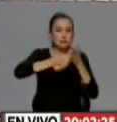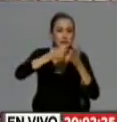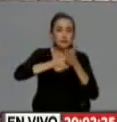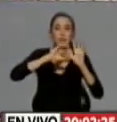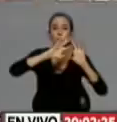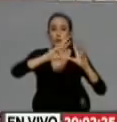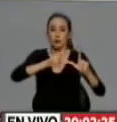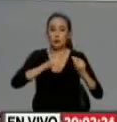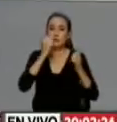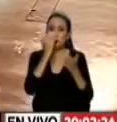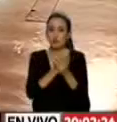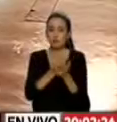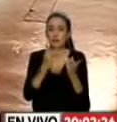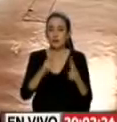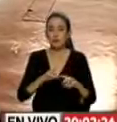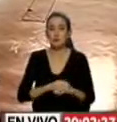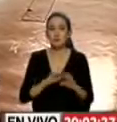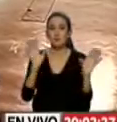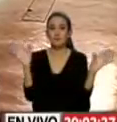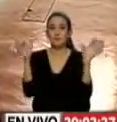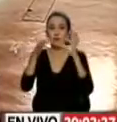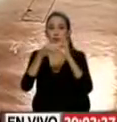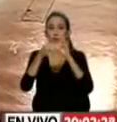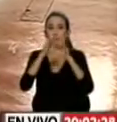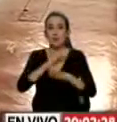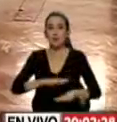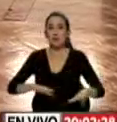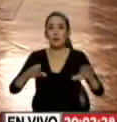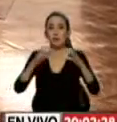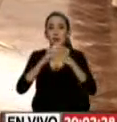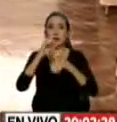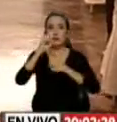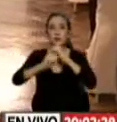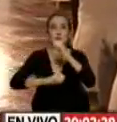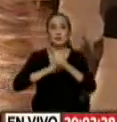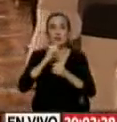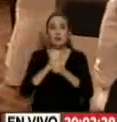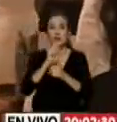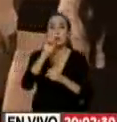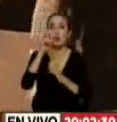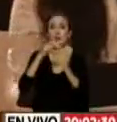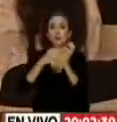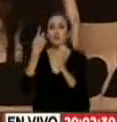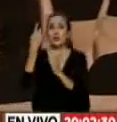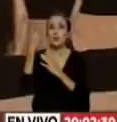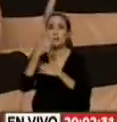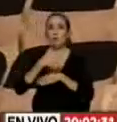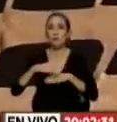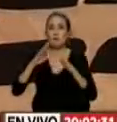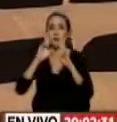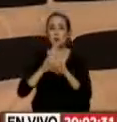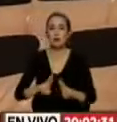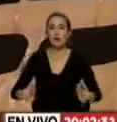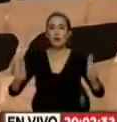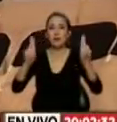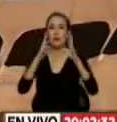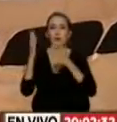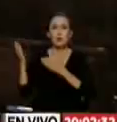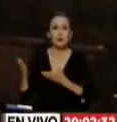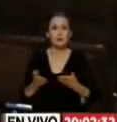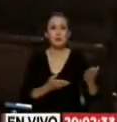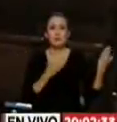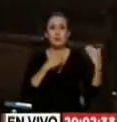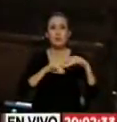corrupción. La Alianza por el Gobierno Abierto nació en el año 2011 en la Asamblea de las Naciones Unidas. Desde entonces se han